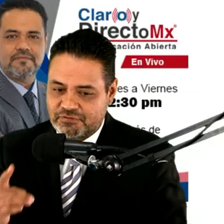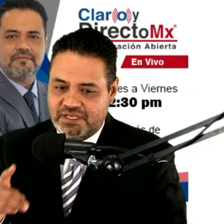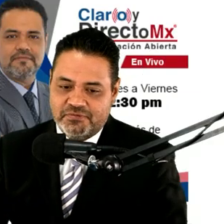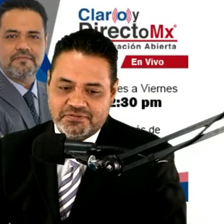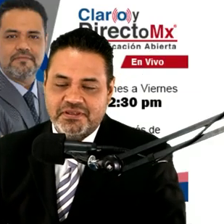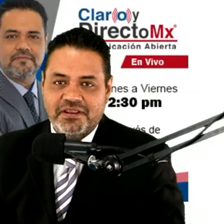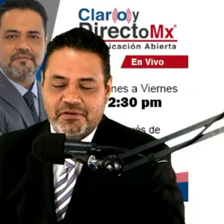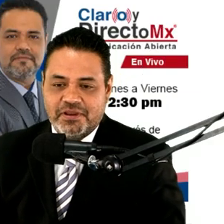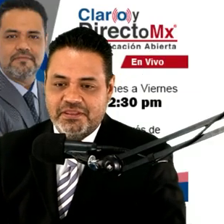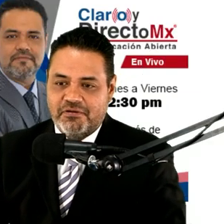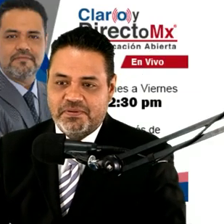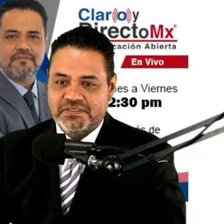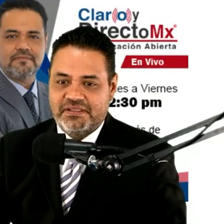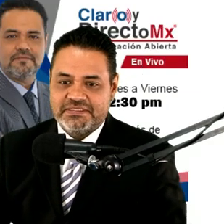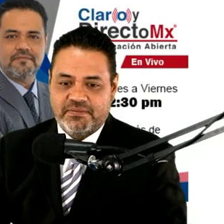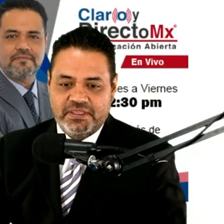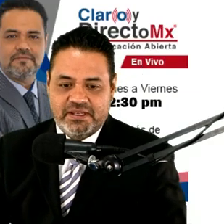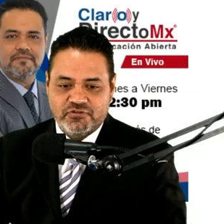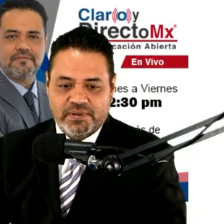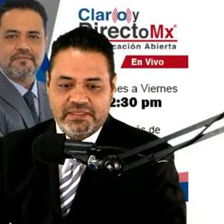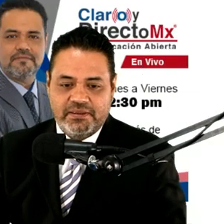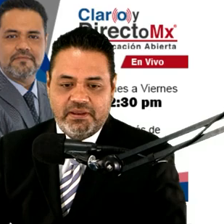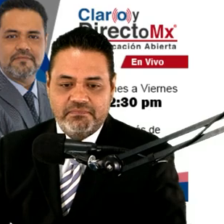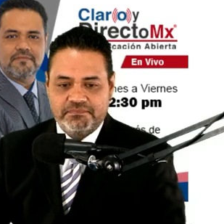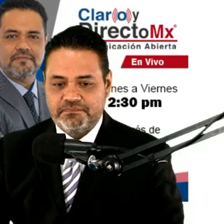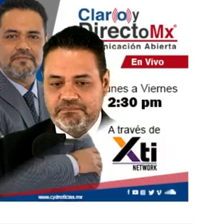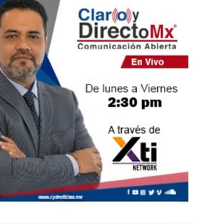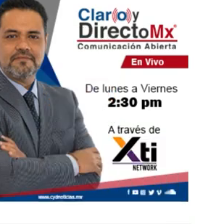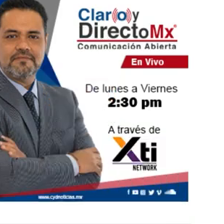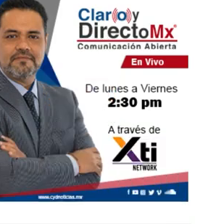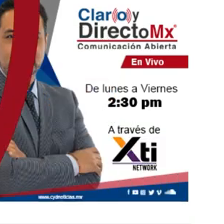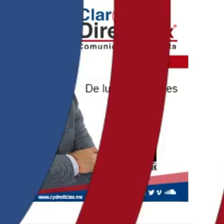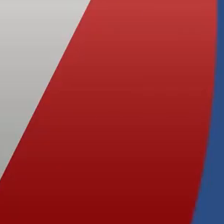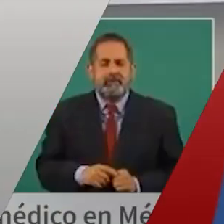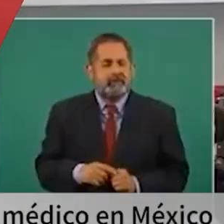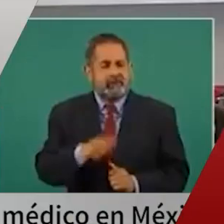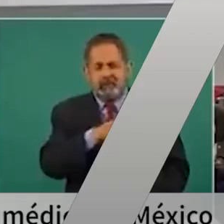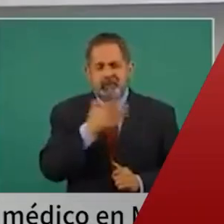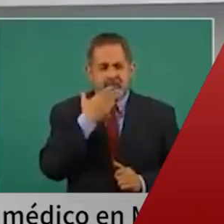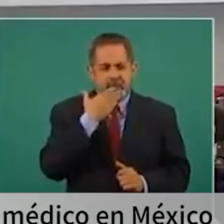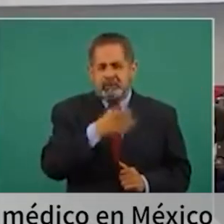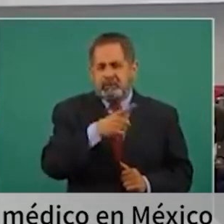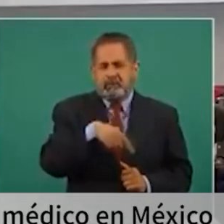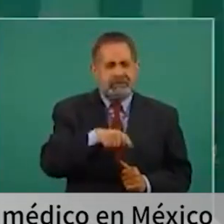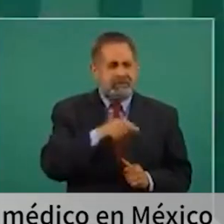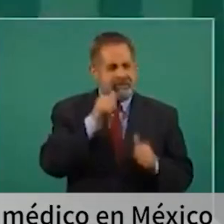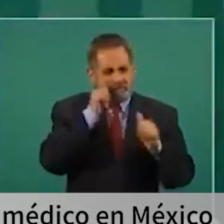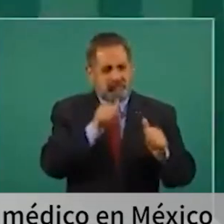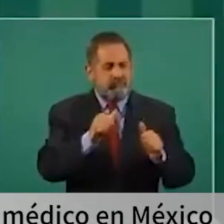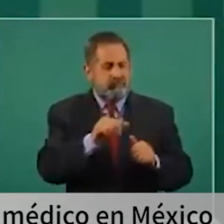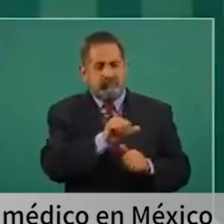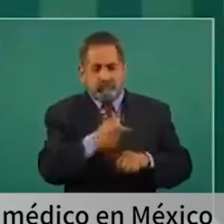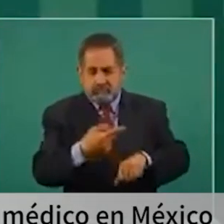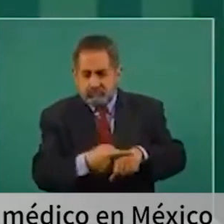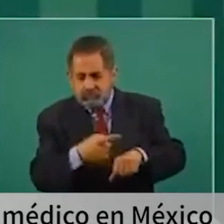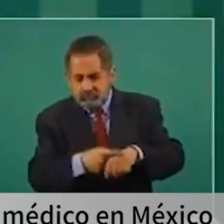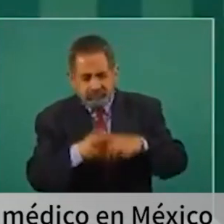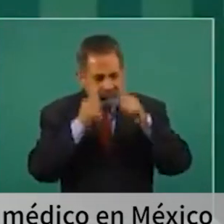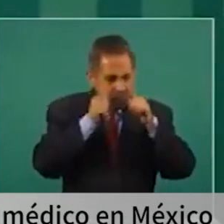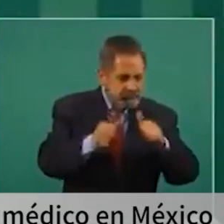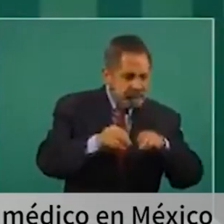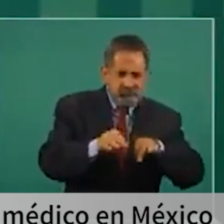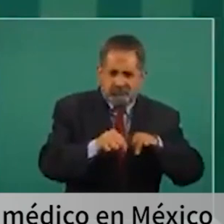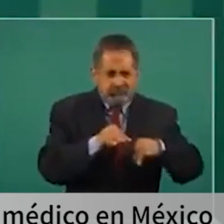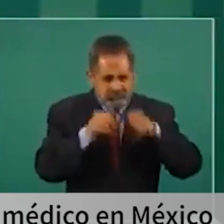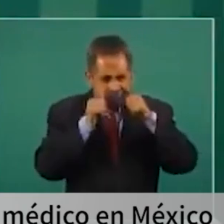gente escuchamos lo que dijo el presidente esta mañana sobre el tema he estado atendiendo enfermos al principio